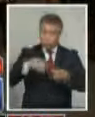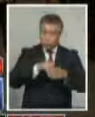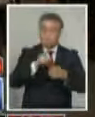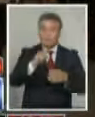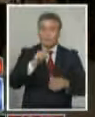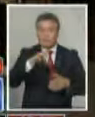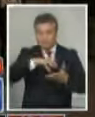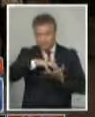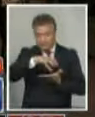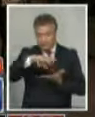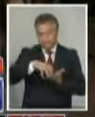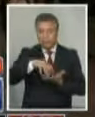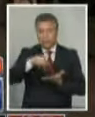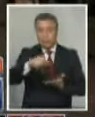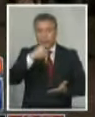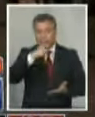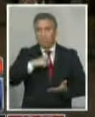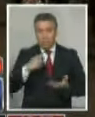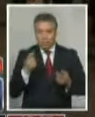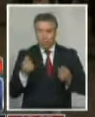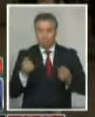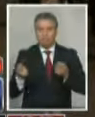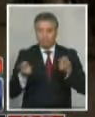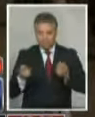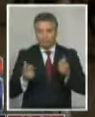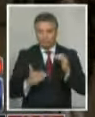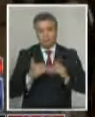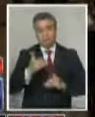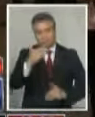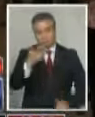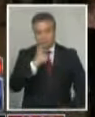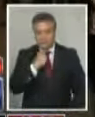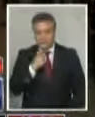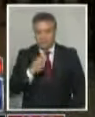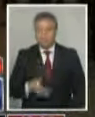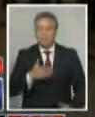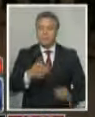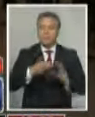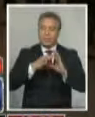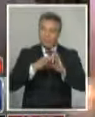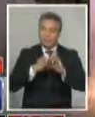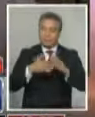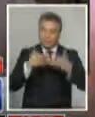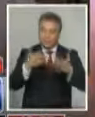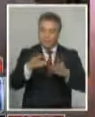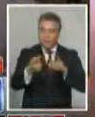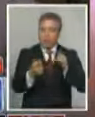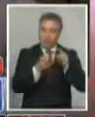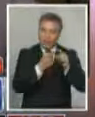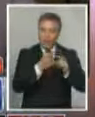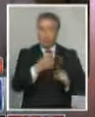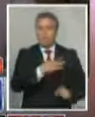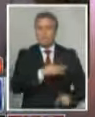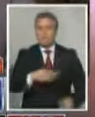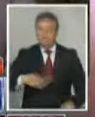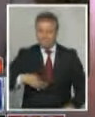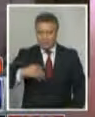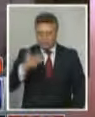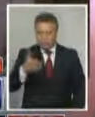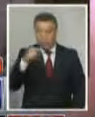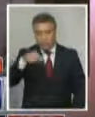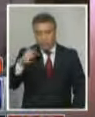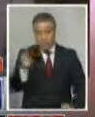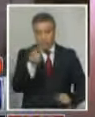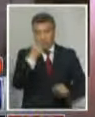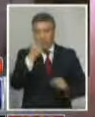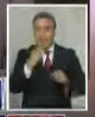podamos retomar el dinamismo de nuestra economía. Muy bien, ministro, le agradecemos este contacto a esta hora con Primera Edición. Bueno, no